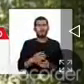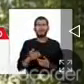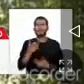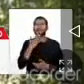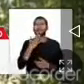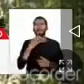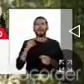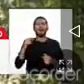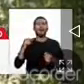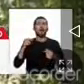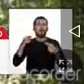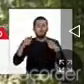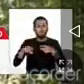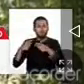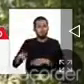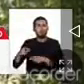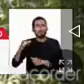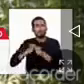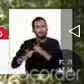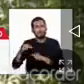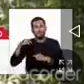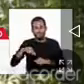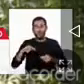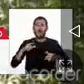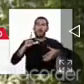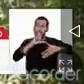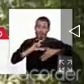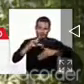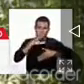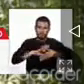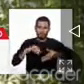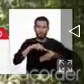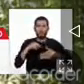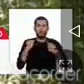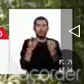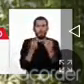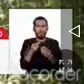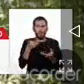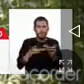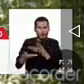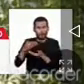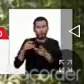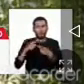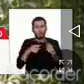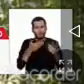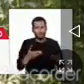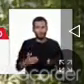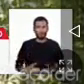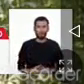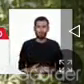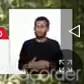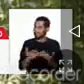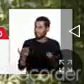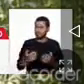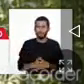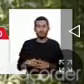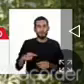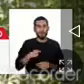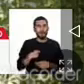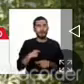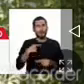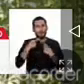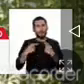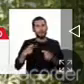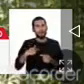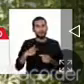sufrirían, particularmente países como los de América Latina, todavía muy concentrados en la exportación de commodities. En fin, me brinco algunas partes